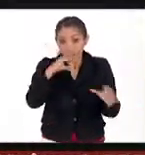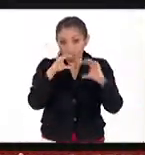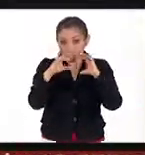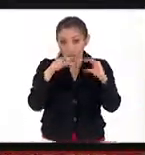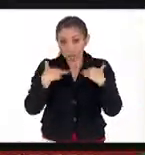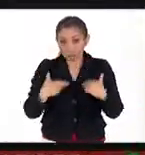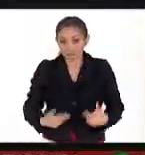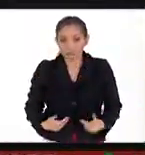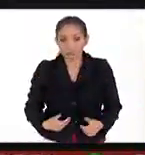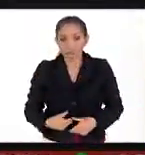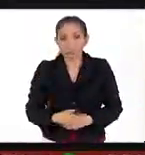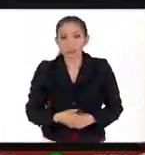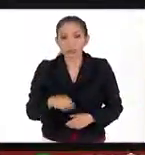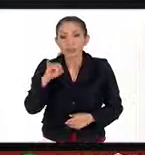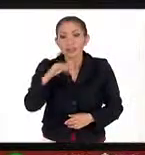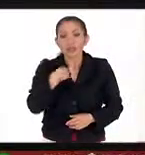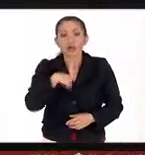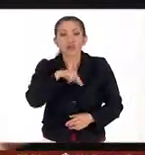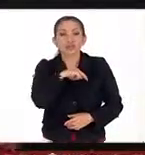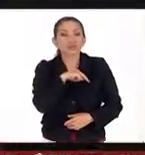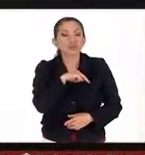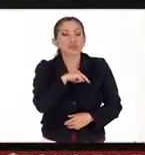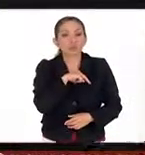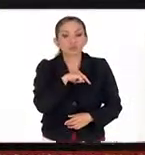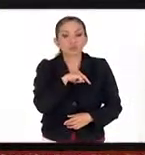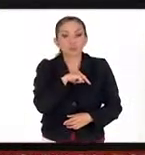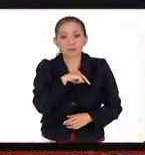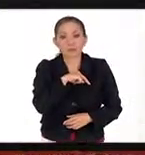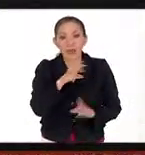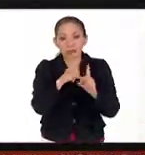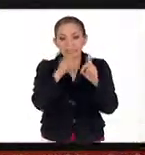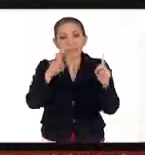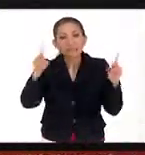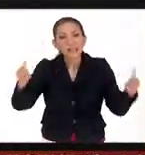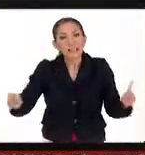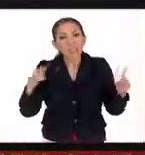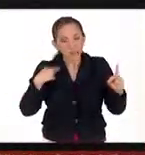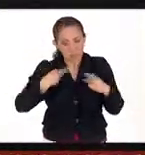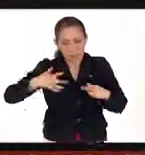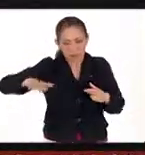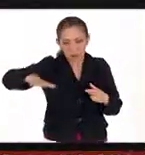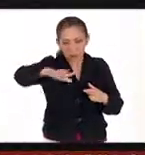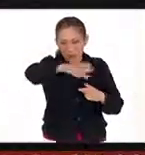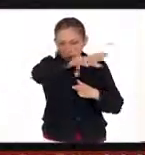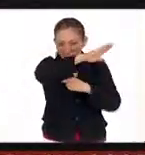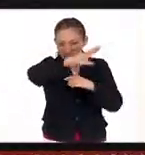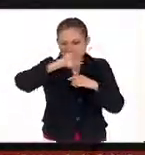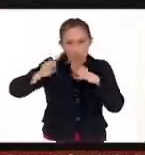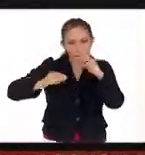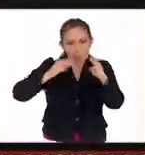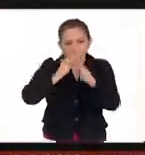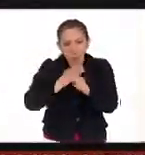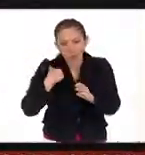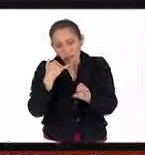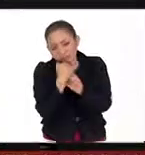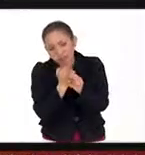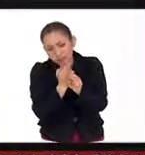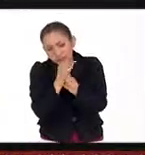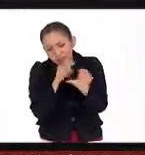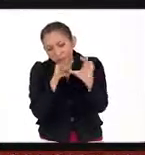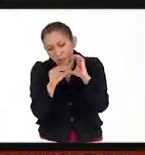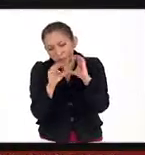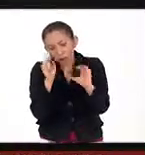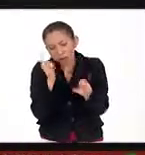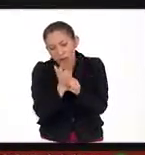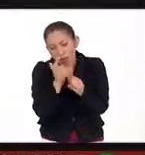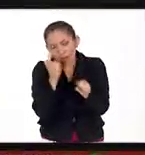comunicación humana. Sí, nosotros a través del desarrollo de la civilización hemos ido los estudiosos de la comunicación